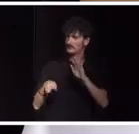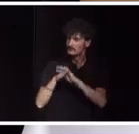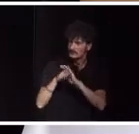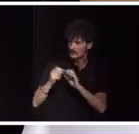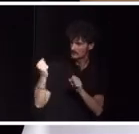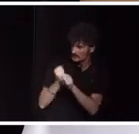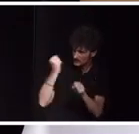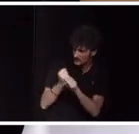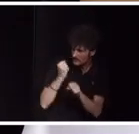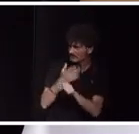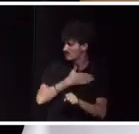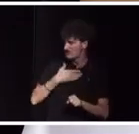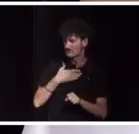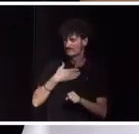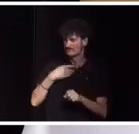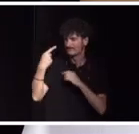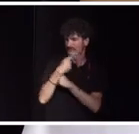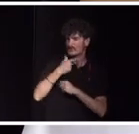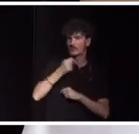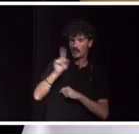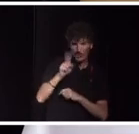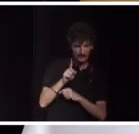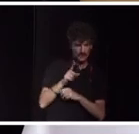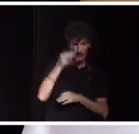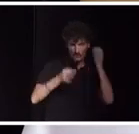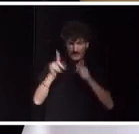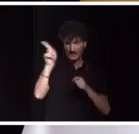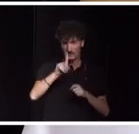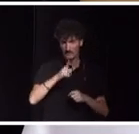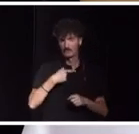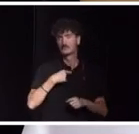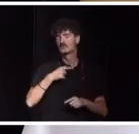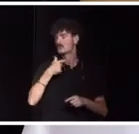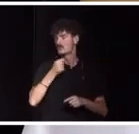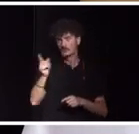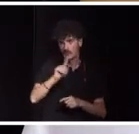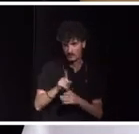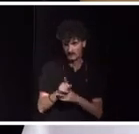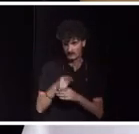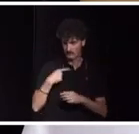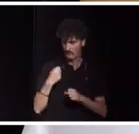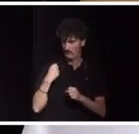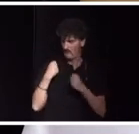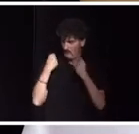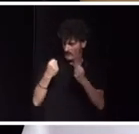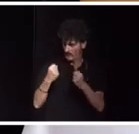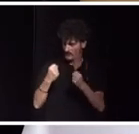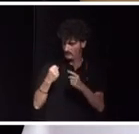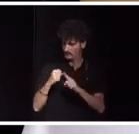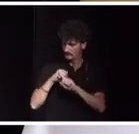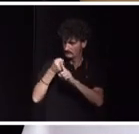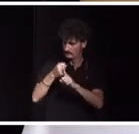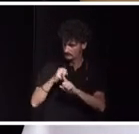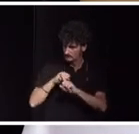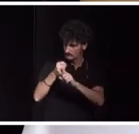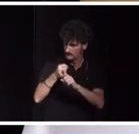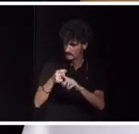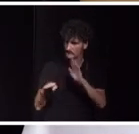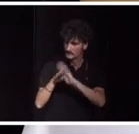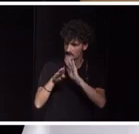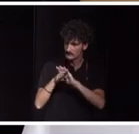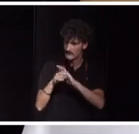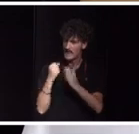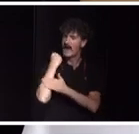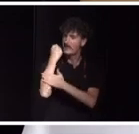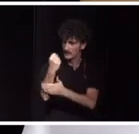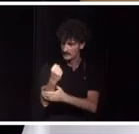las injusticias y aportamos nuestra fuerza para poder superarlas. Y aquí voy a